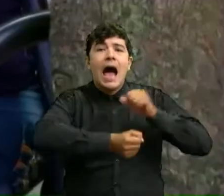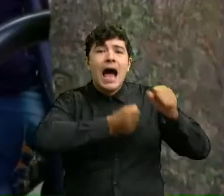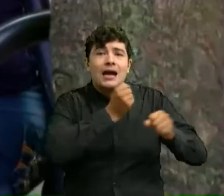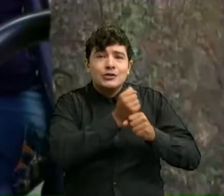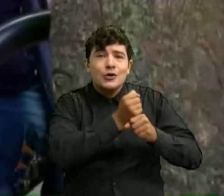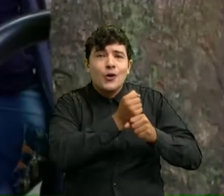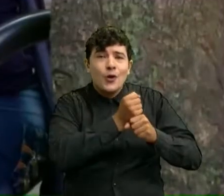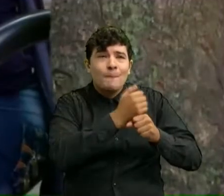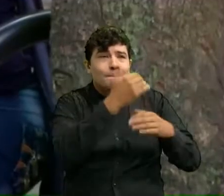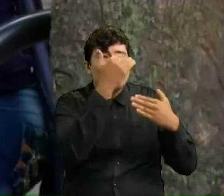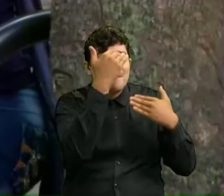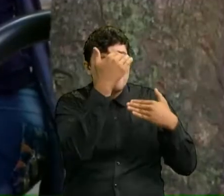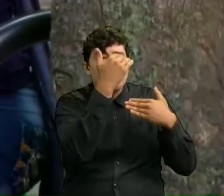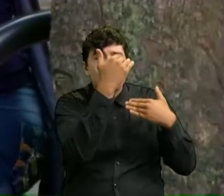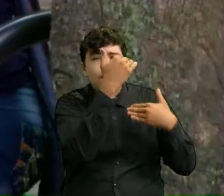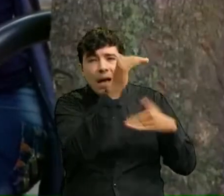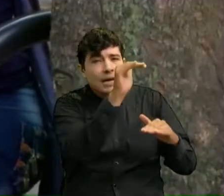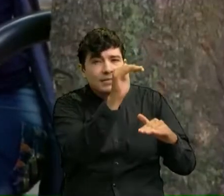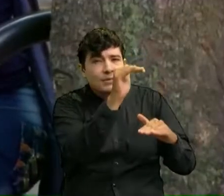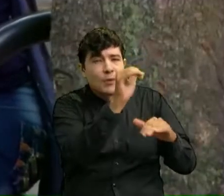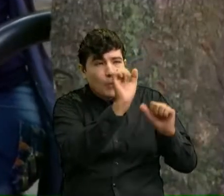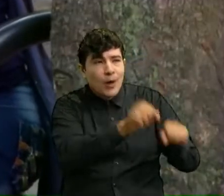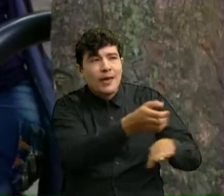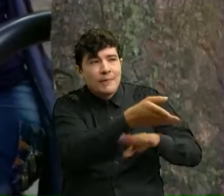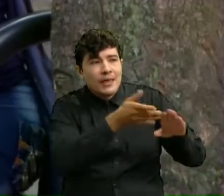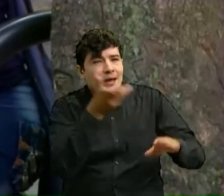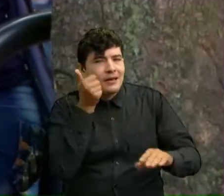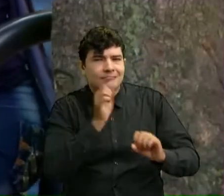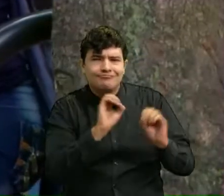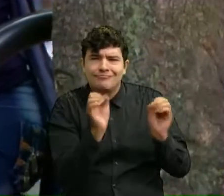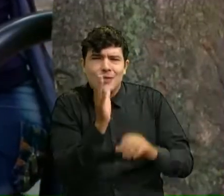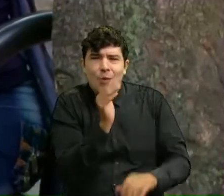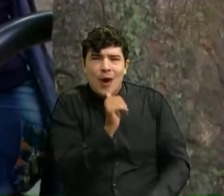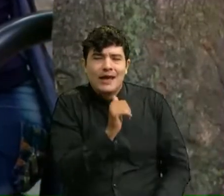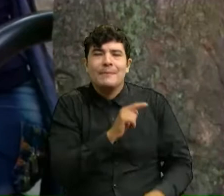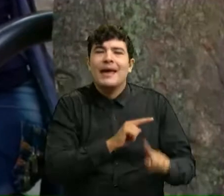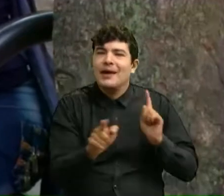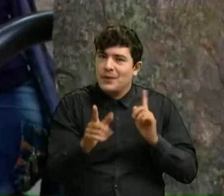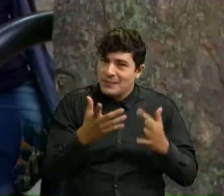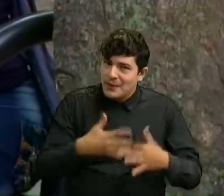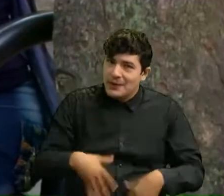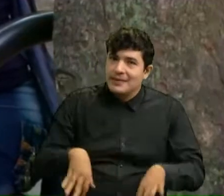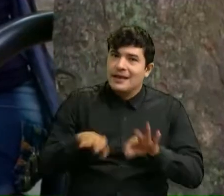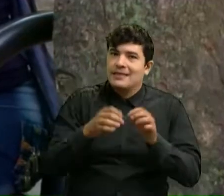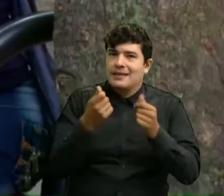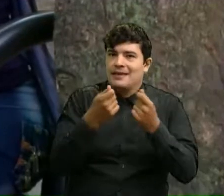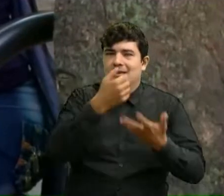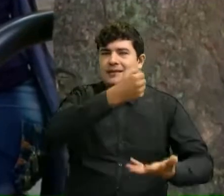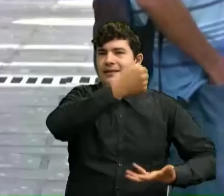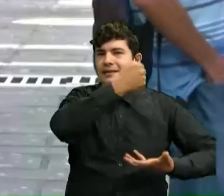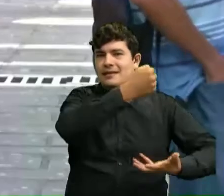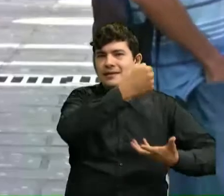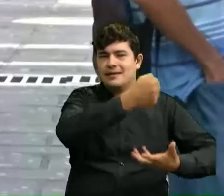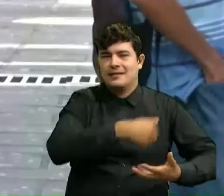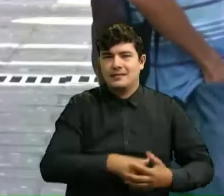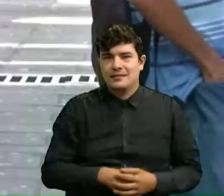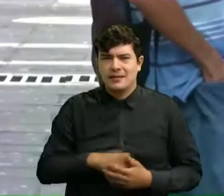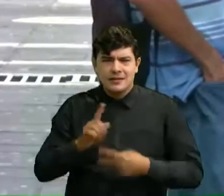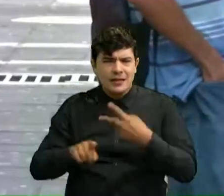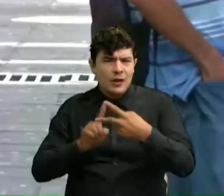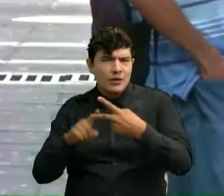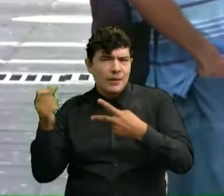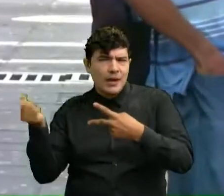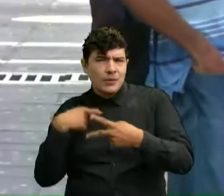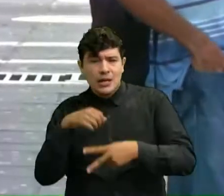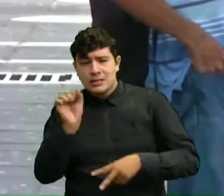regla general no hay edad. La edad se exige para garantía de pensión mínima. Y respecto a si cotiza o no cotiza, esto